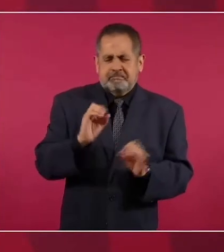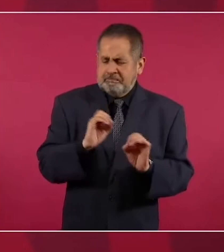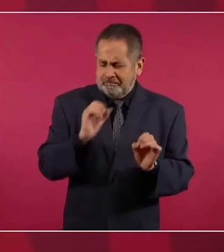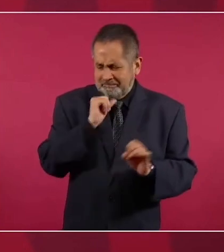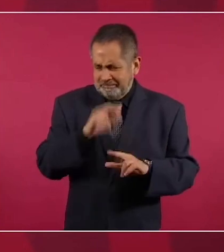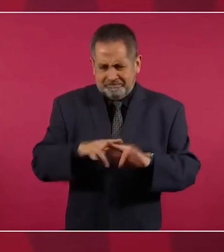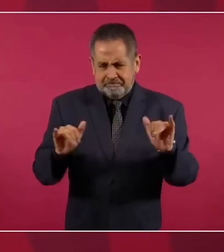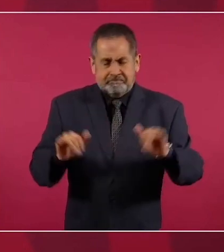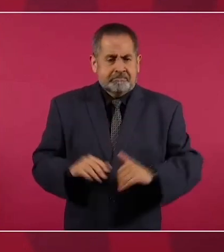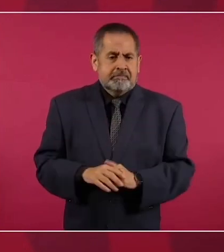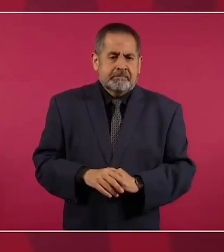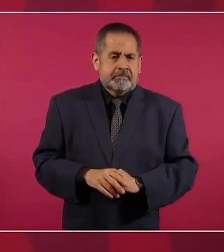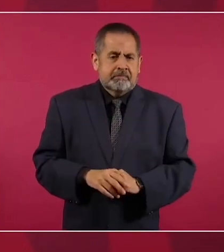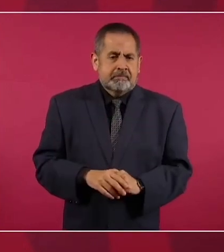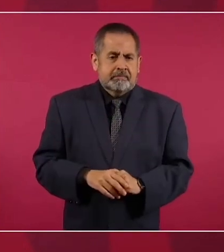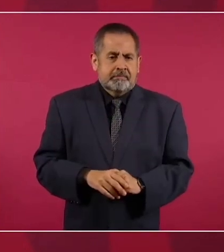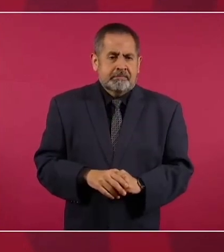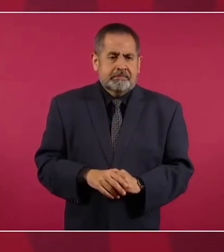Y